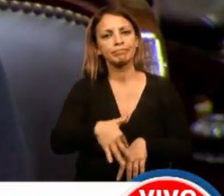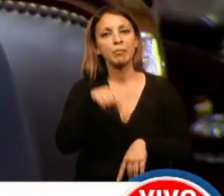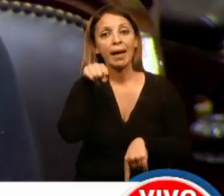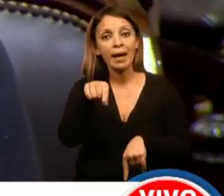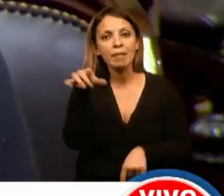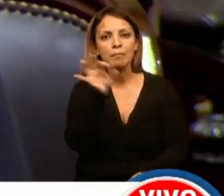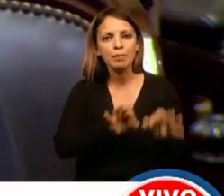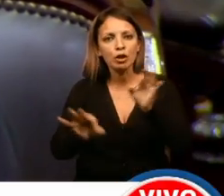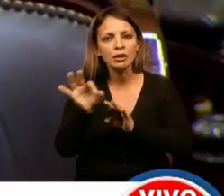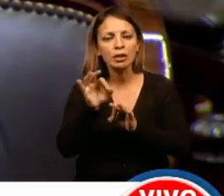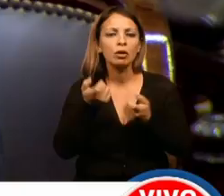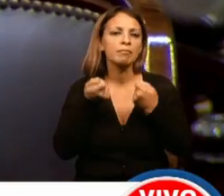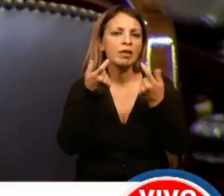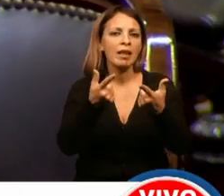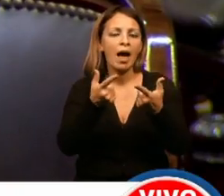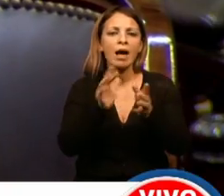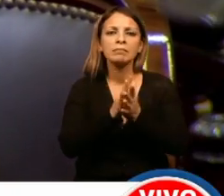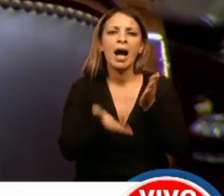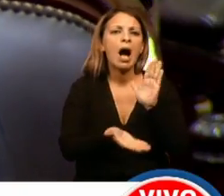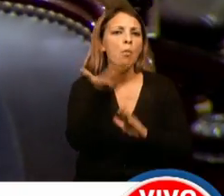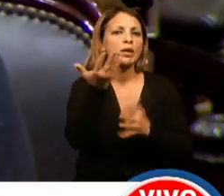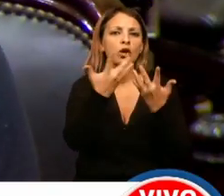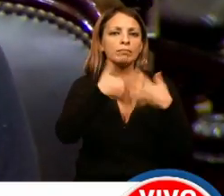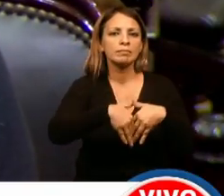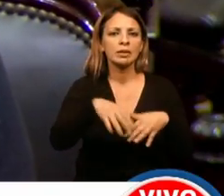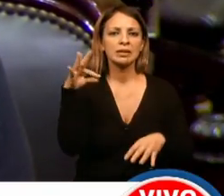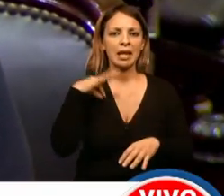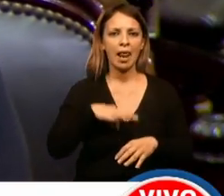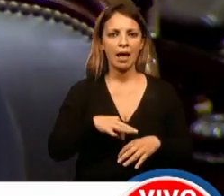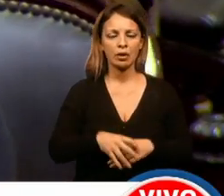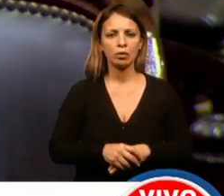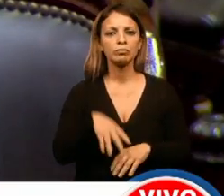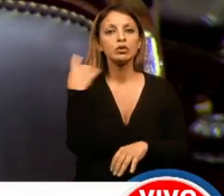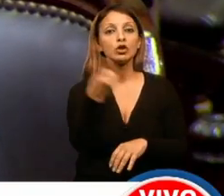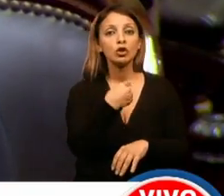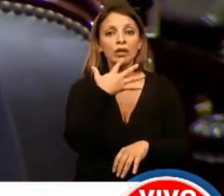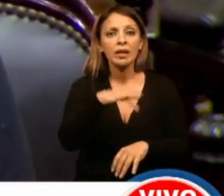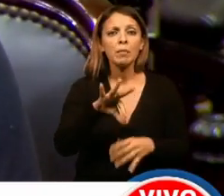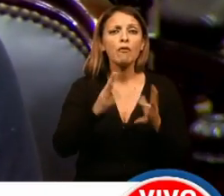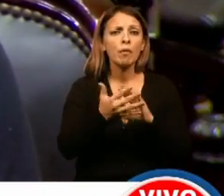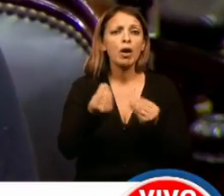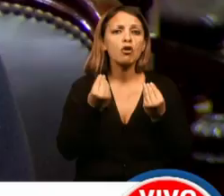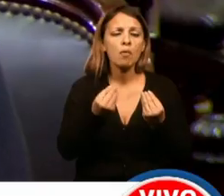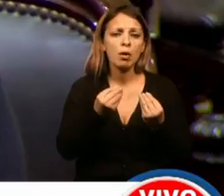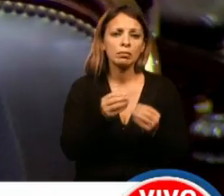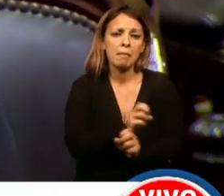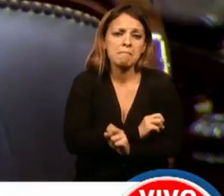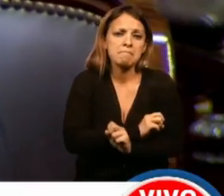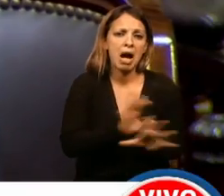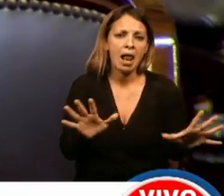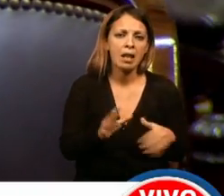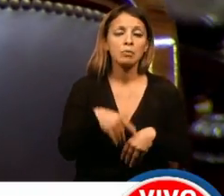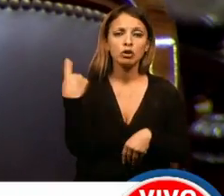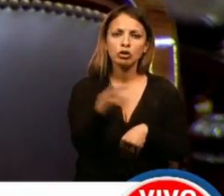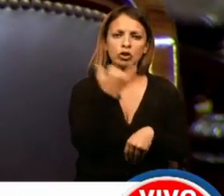es un aumento indirecto de nuestros salarios lo entendimos de la peor manera porque sufrimos